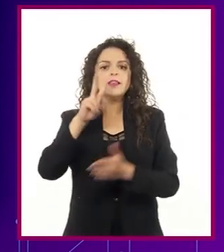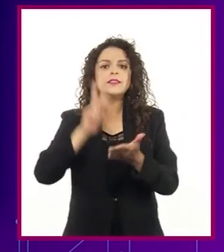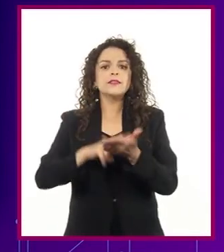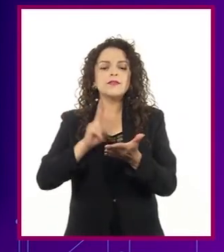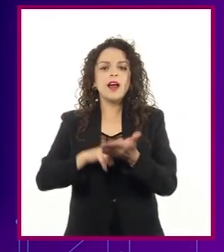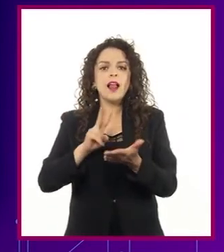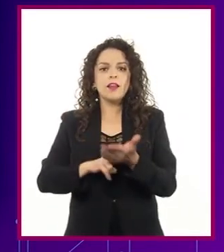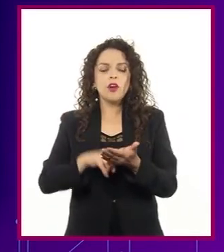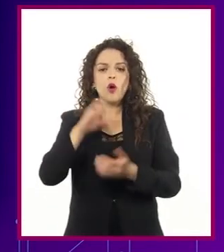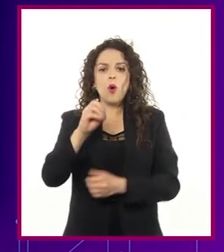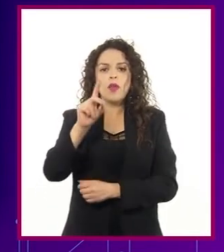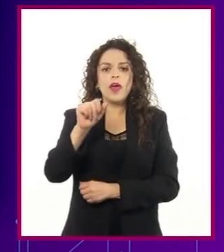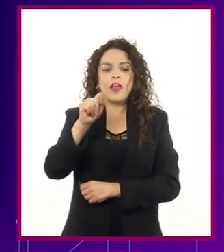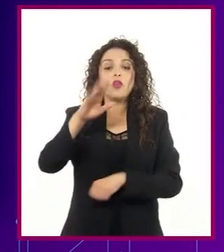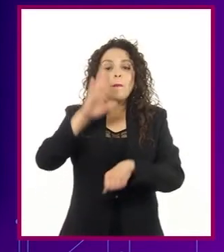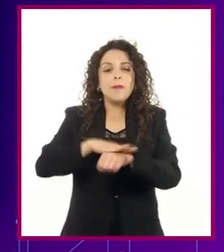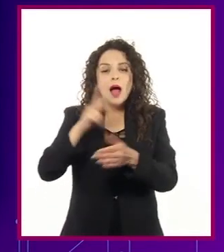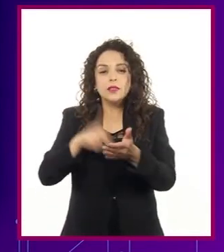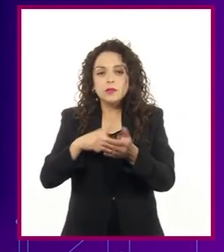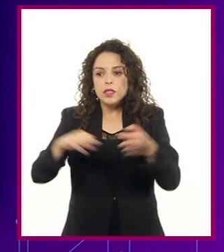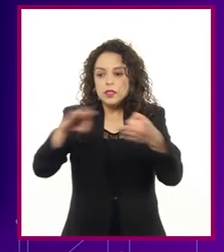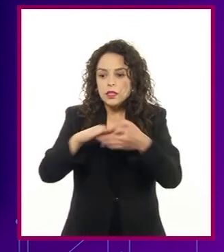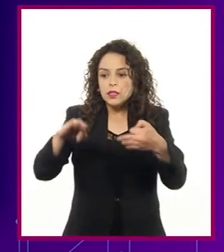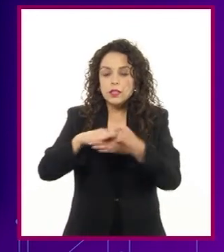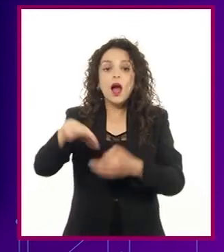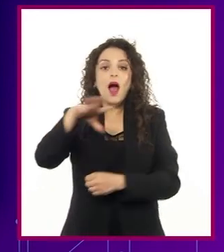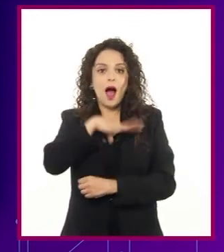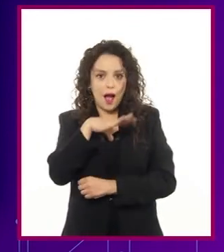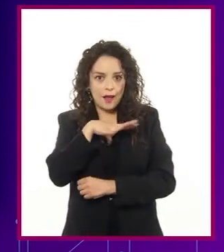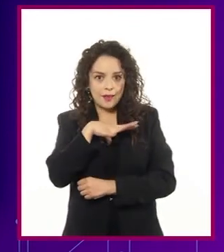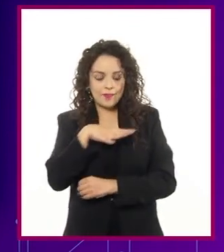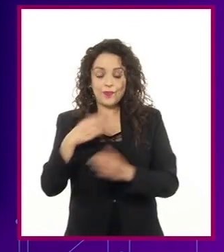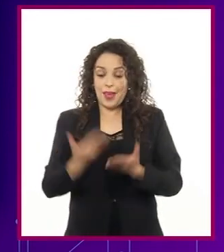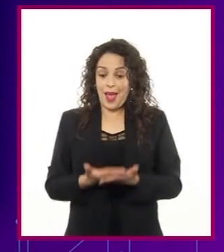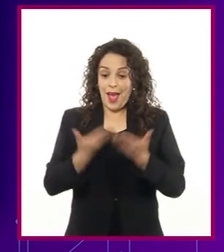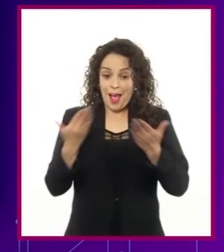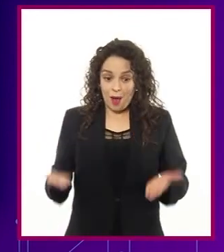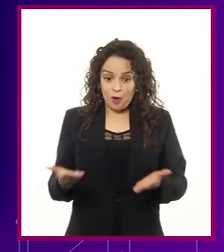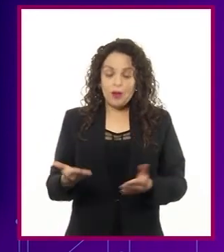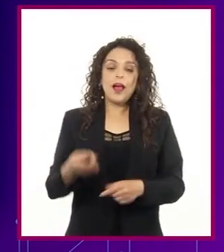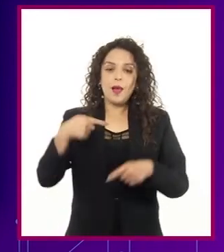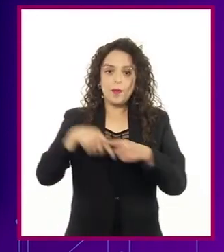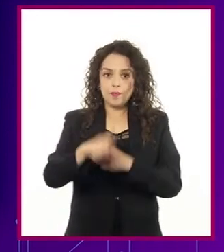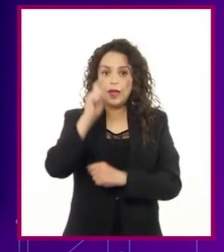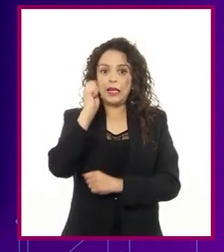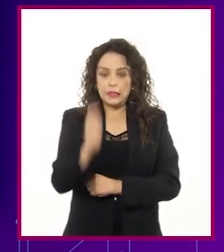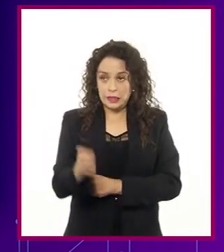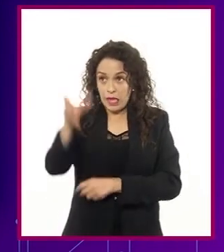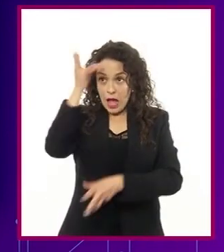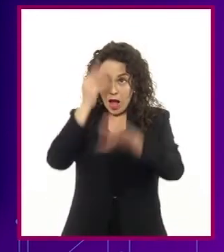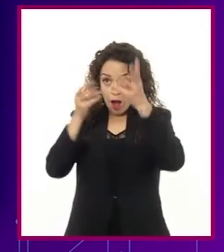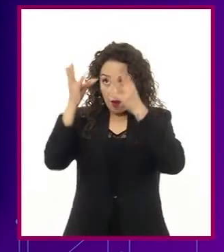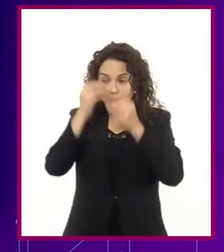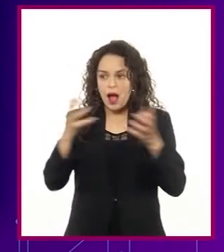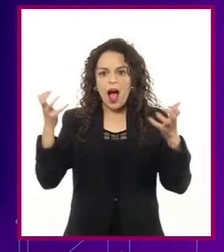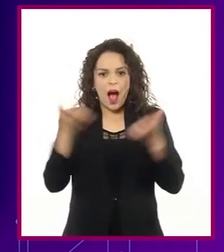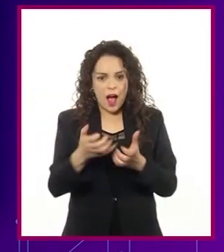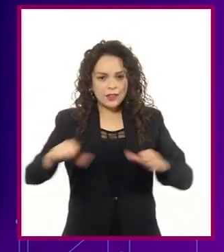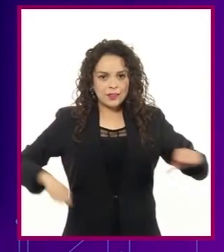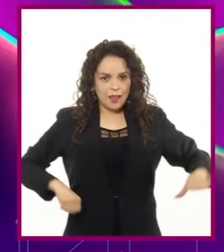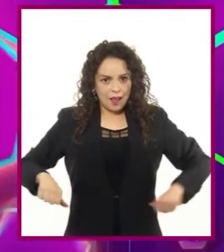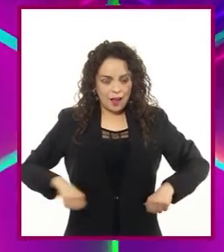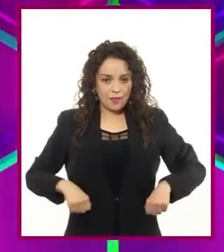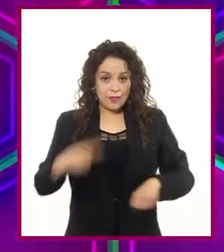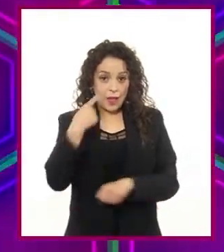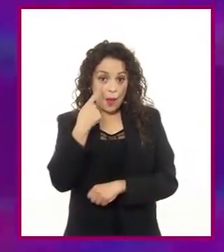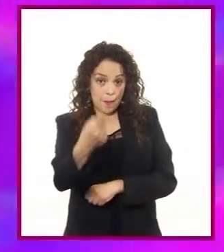que presenta la mayor frecuencia. Ahora es momento de poner en práctica todo lo aprendido con la siguiente